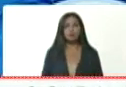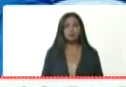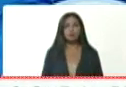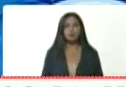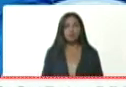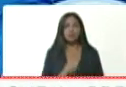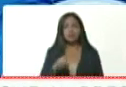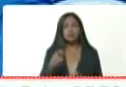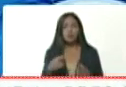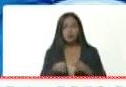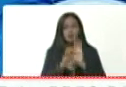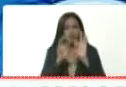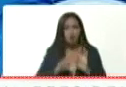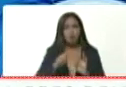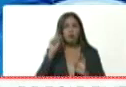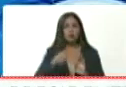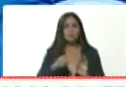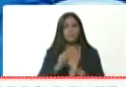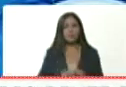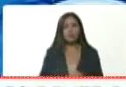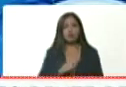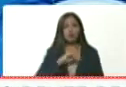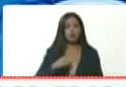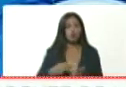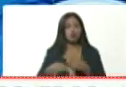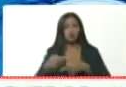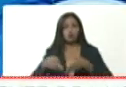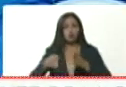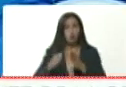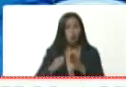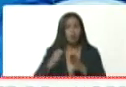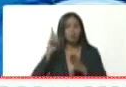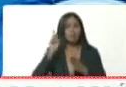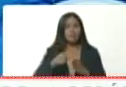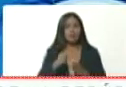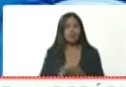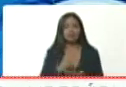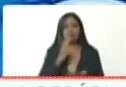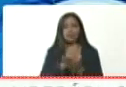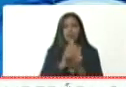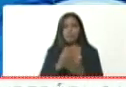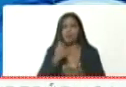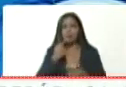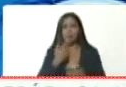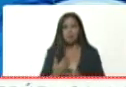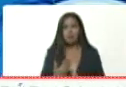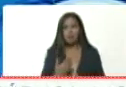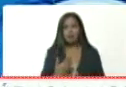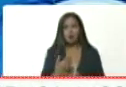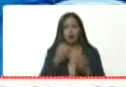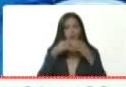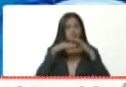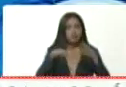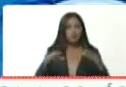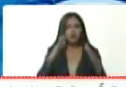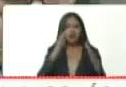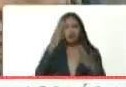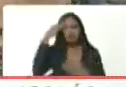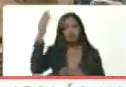a esta obra que vamos construyendo siempre pido las bendiciones de dios